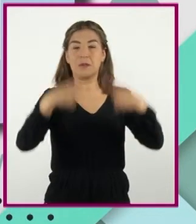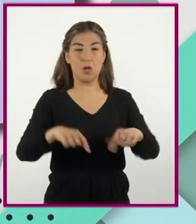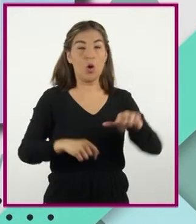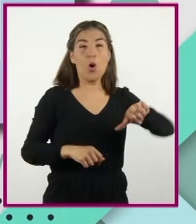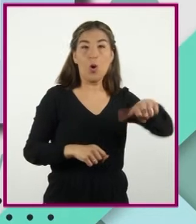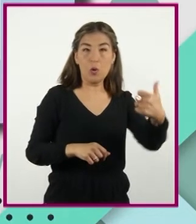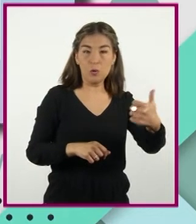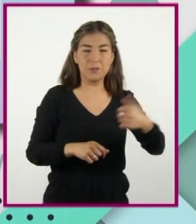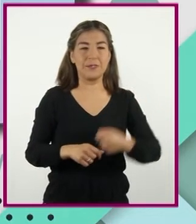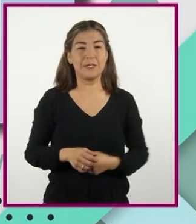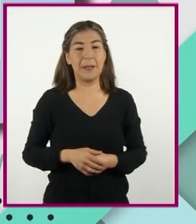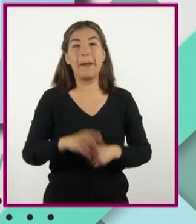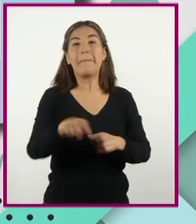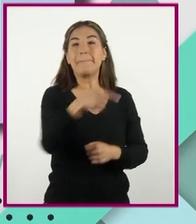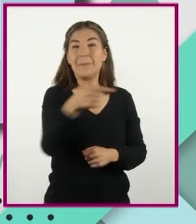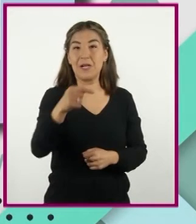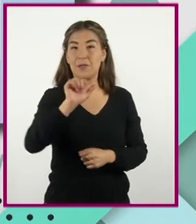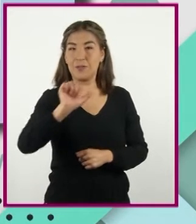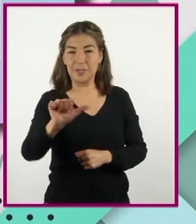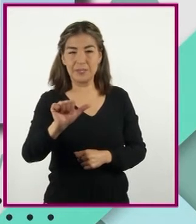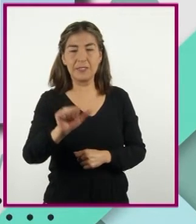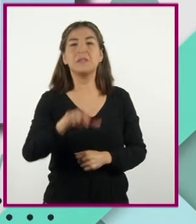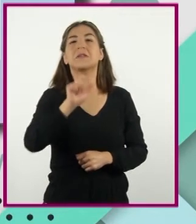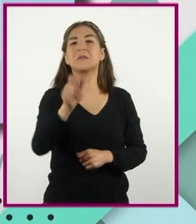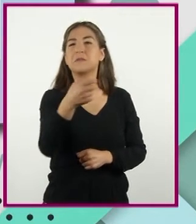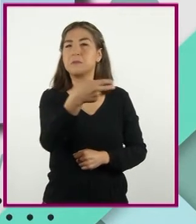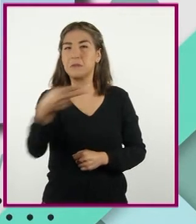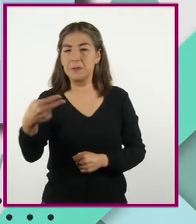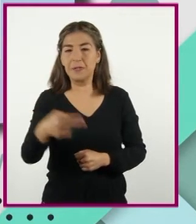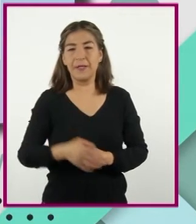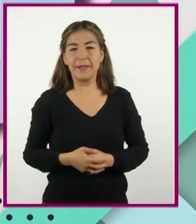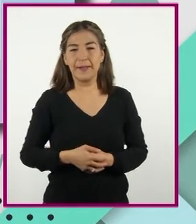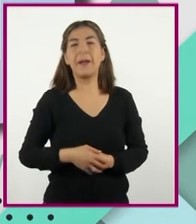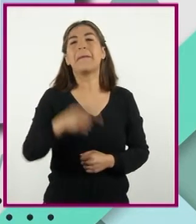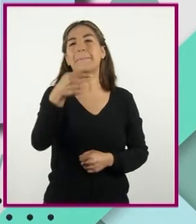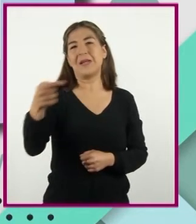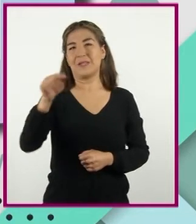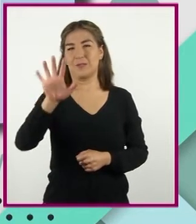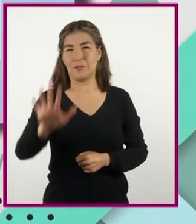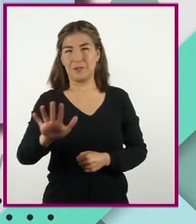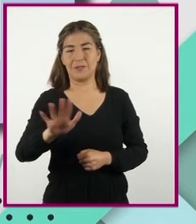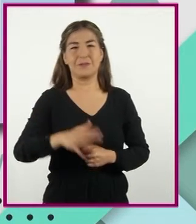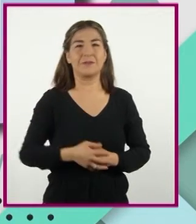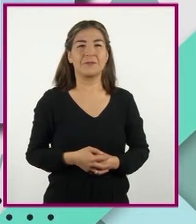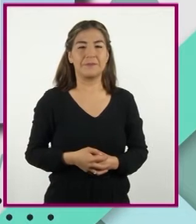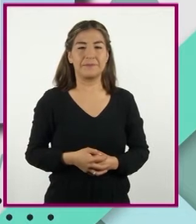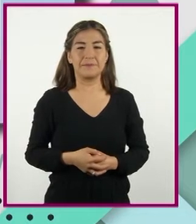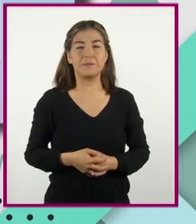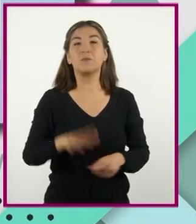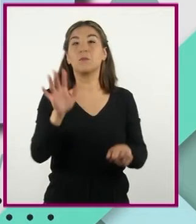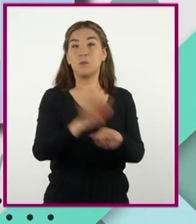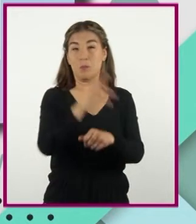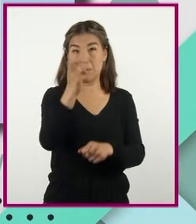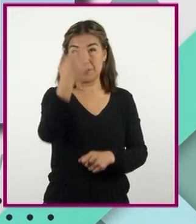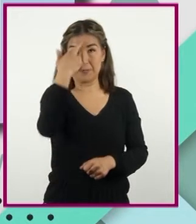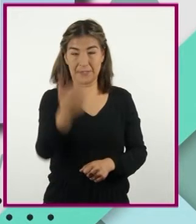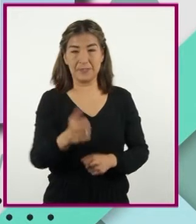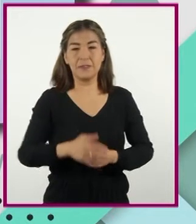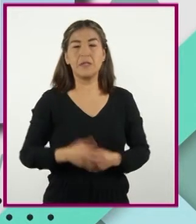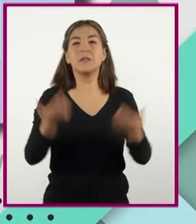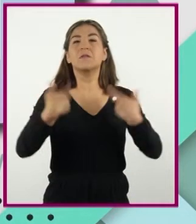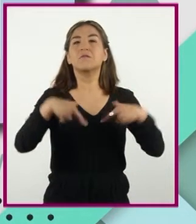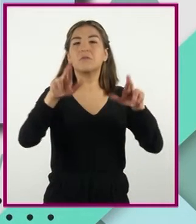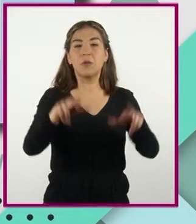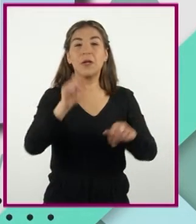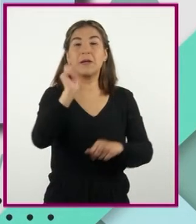11 menos 16 es igual a menos 5. Por lo tanto, las